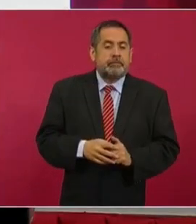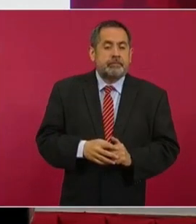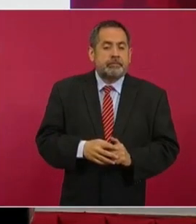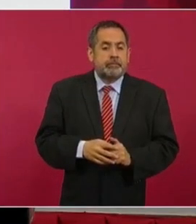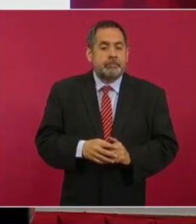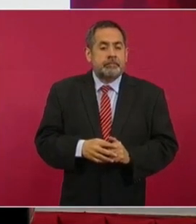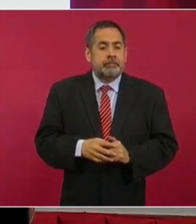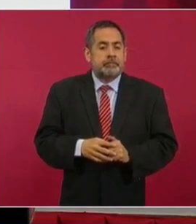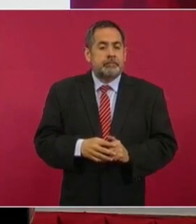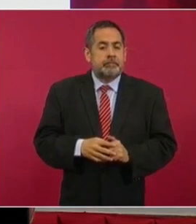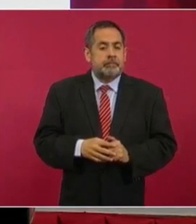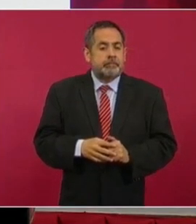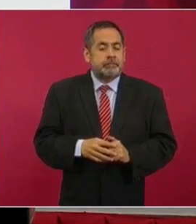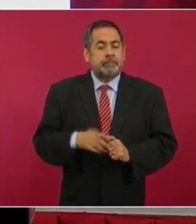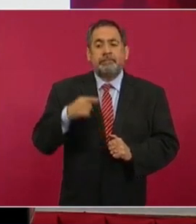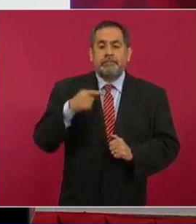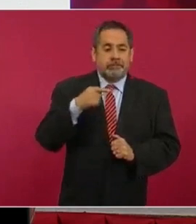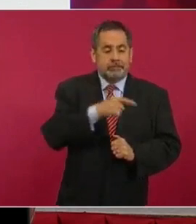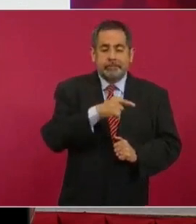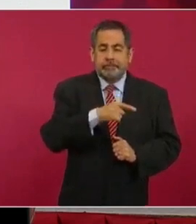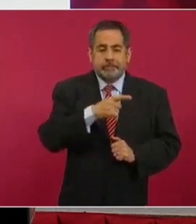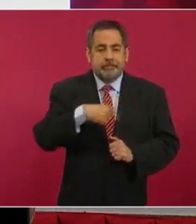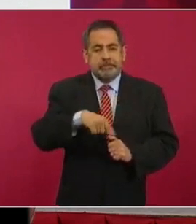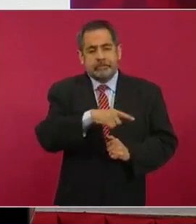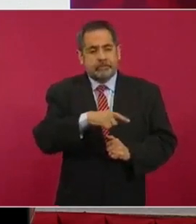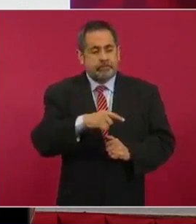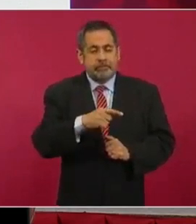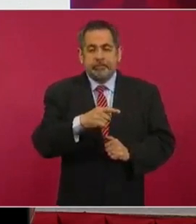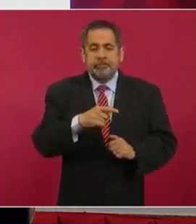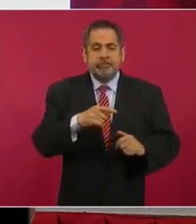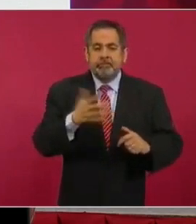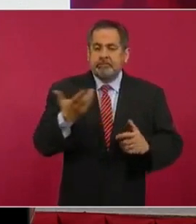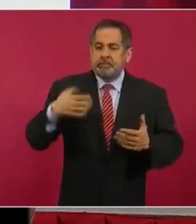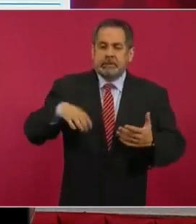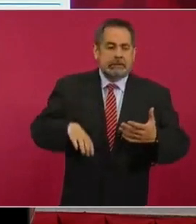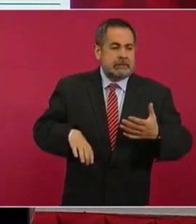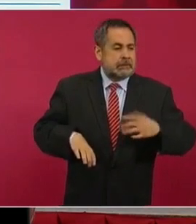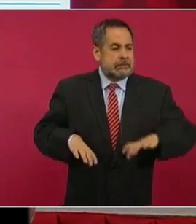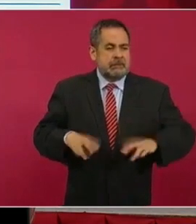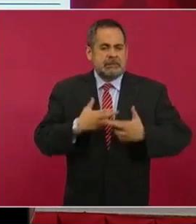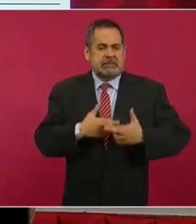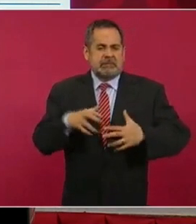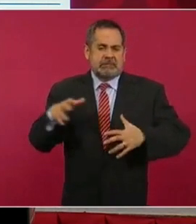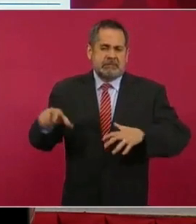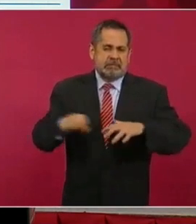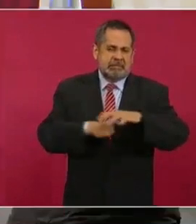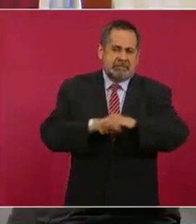mientras se acumulaba riqueza arriba,